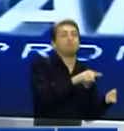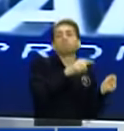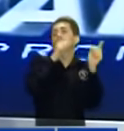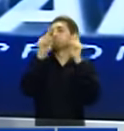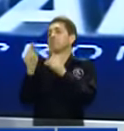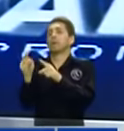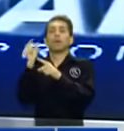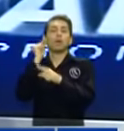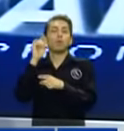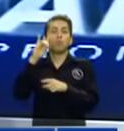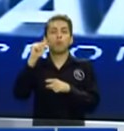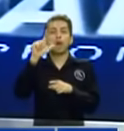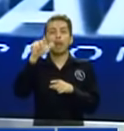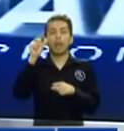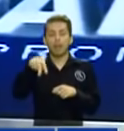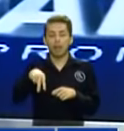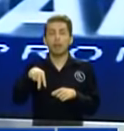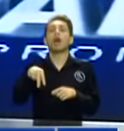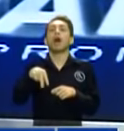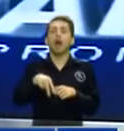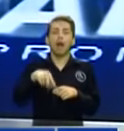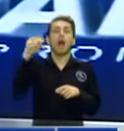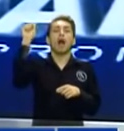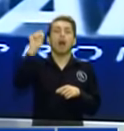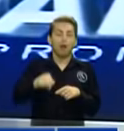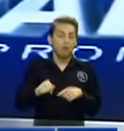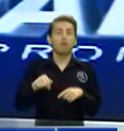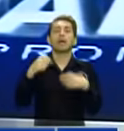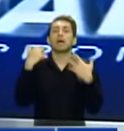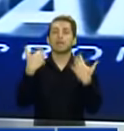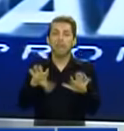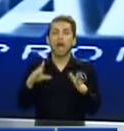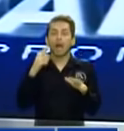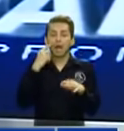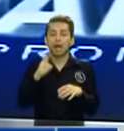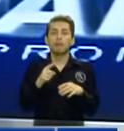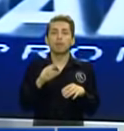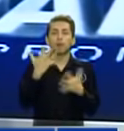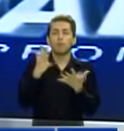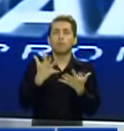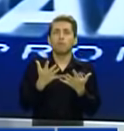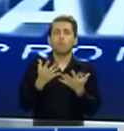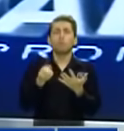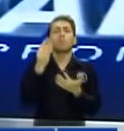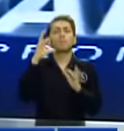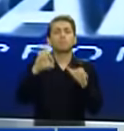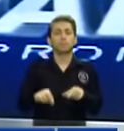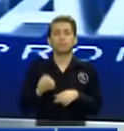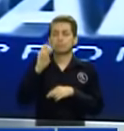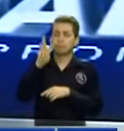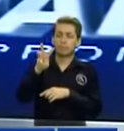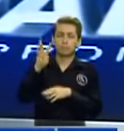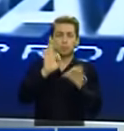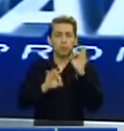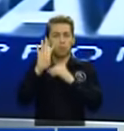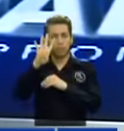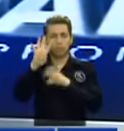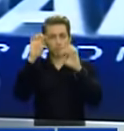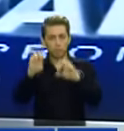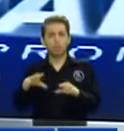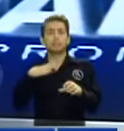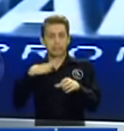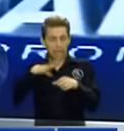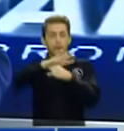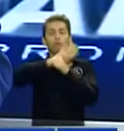y están digamos, solo fueron 3 o 4 casos, ya los tenemos ahí y ahí están,